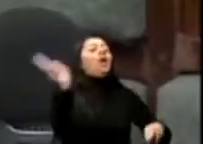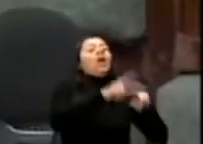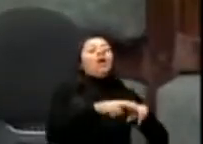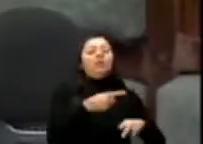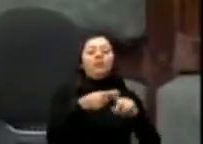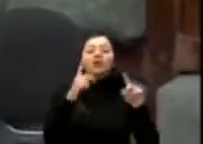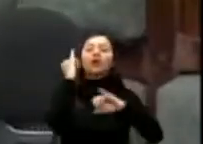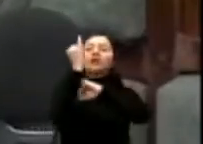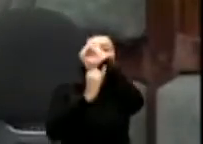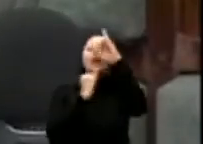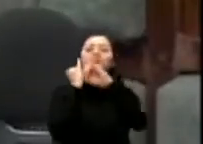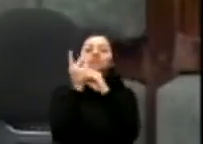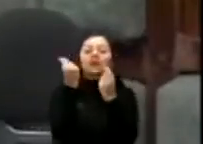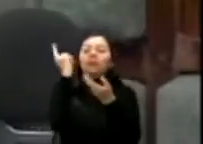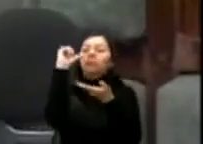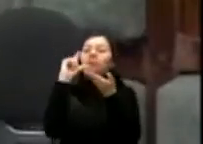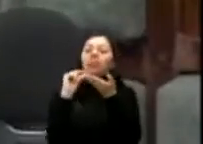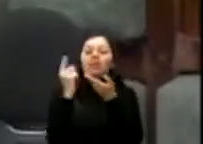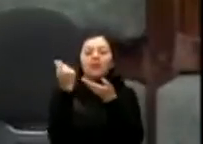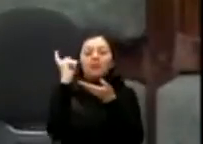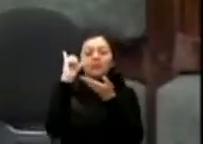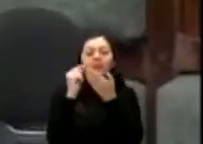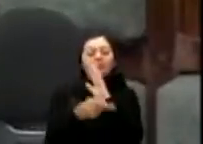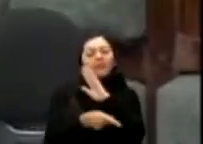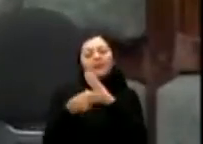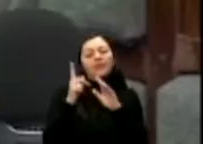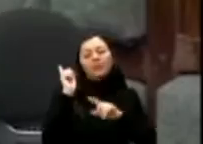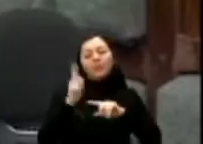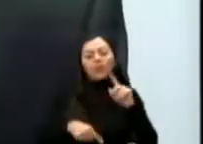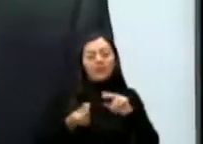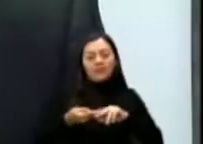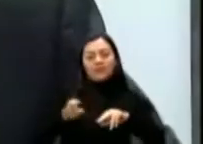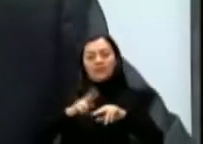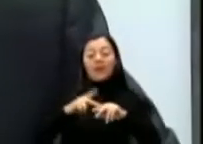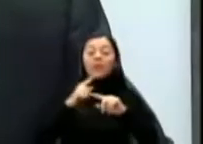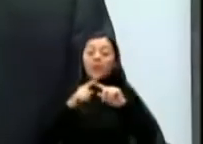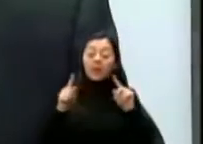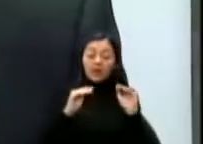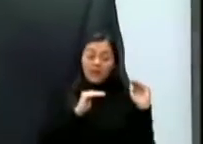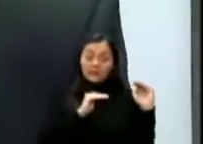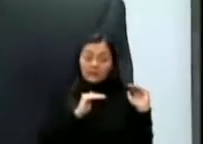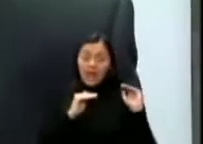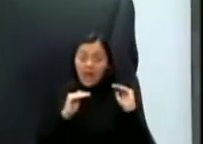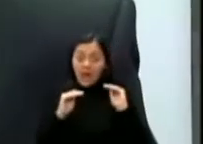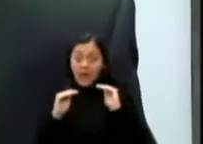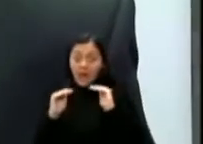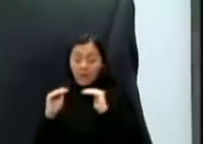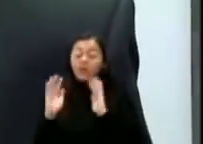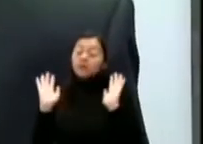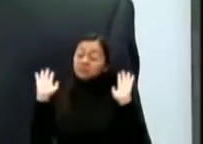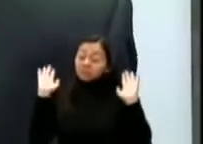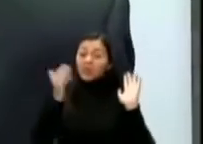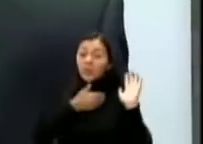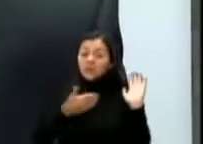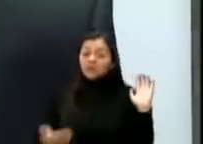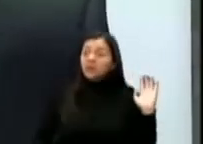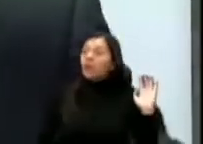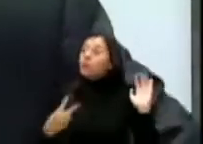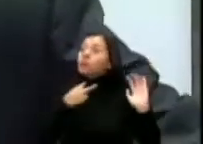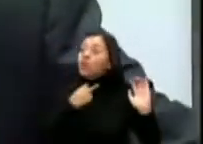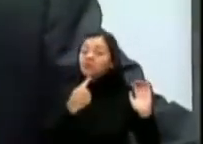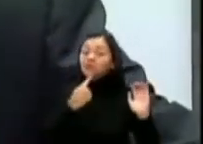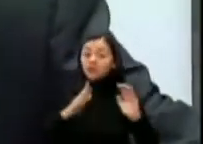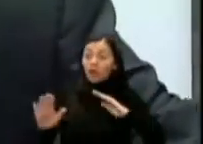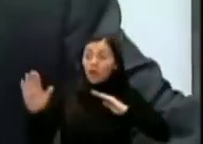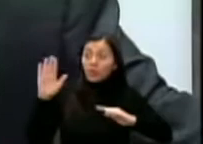coyuntura internacional una variable no controlable y esperamos que eso se estabilice en el tiempo y yo sí creo permítame decirle yo tengo